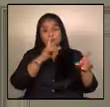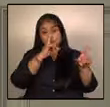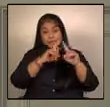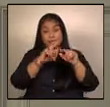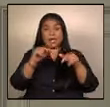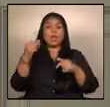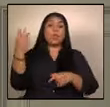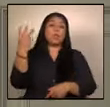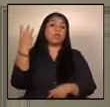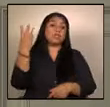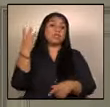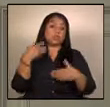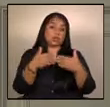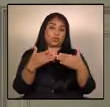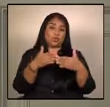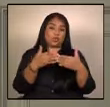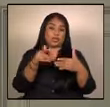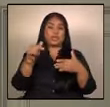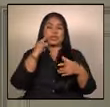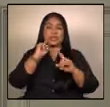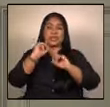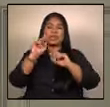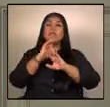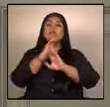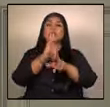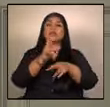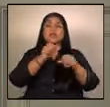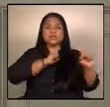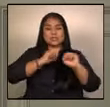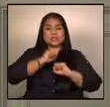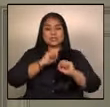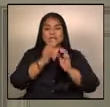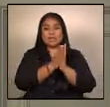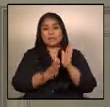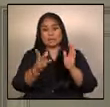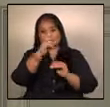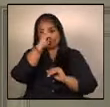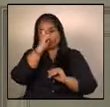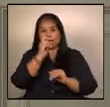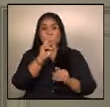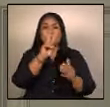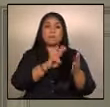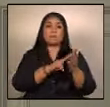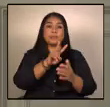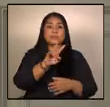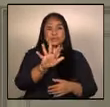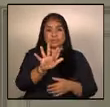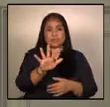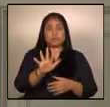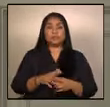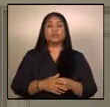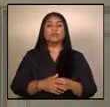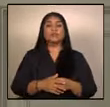Washington, presentaremos los resultados de este esfuerzo y el plan de trabajo para el 2025.